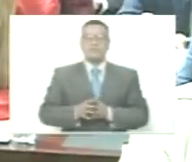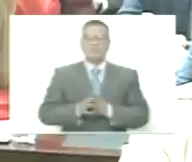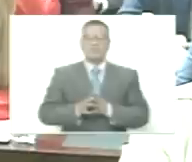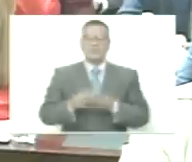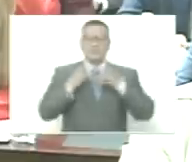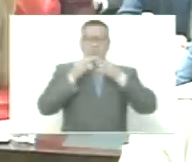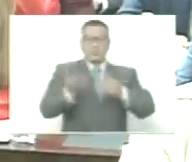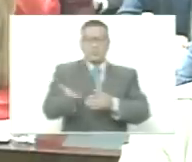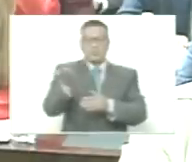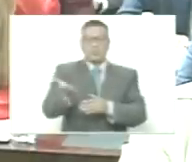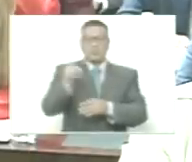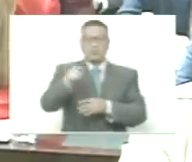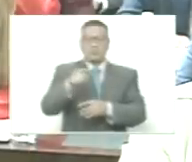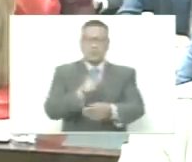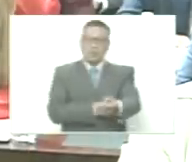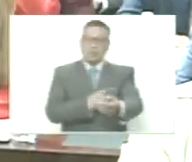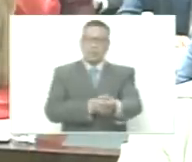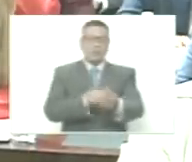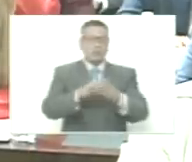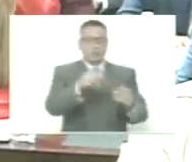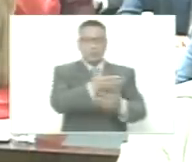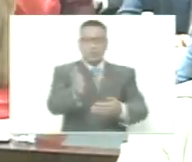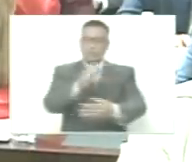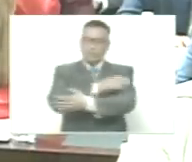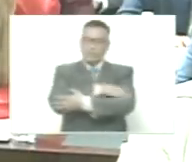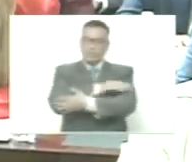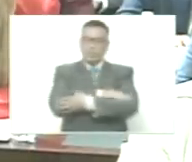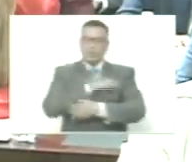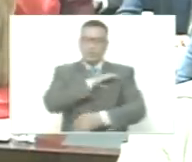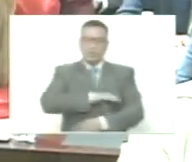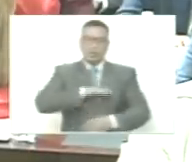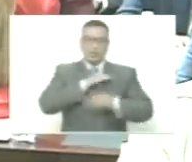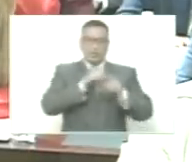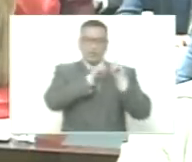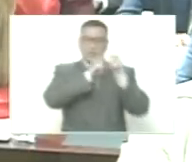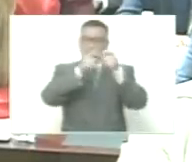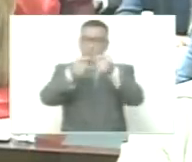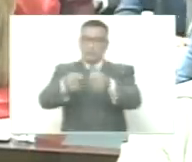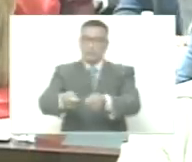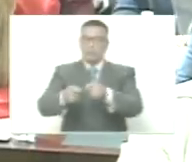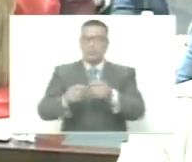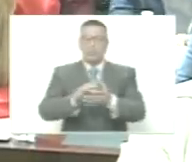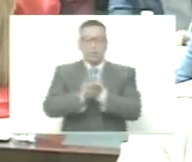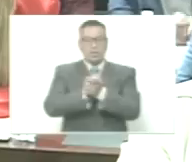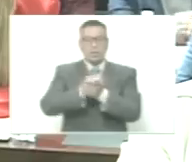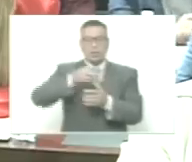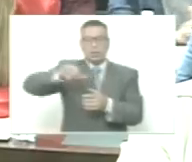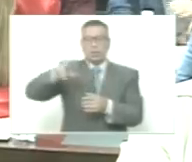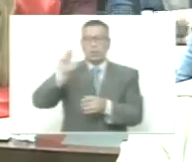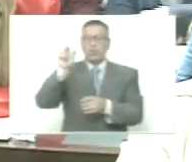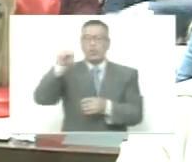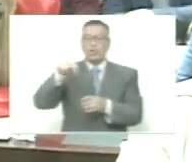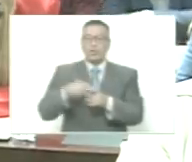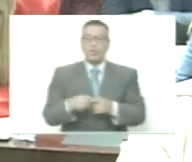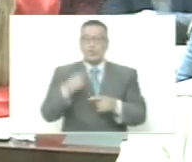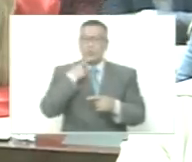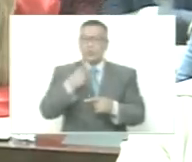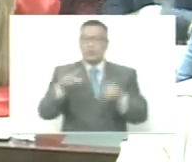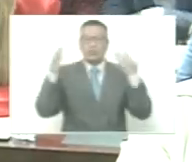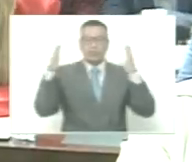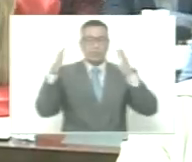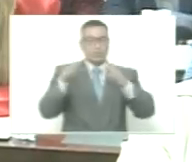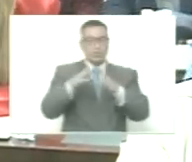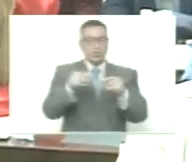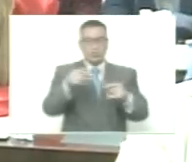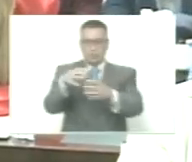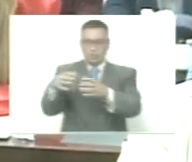aquí, hermanos y hermanas, y felicitar también la comisión designada al compañero Juan Carlos Alemán, para quien pide un aplauso, y a todo